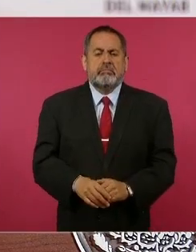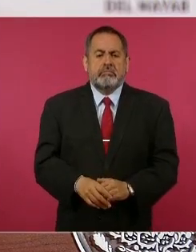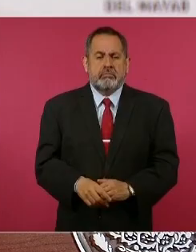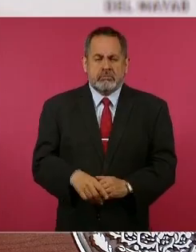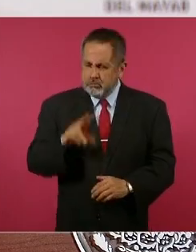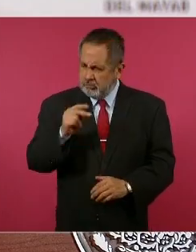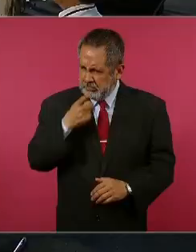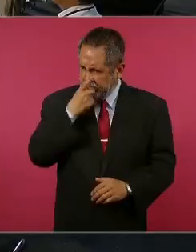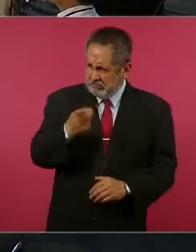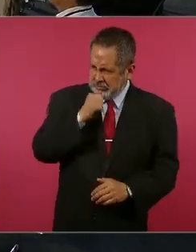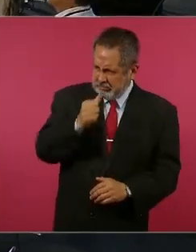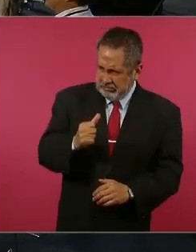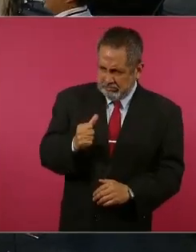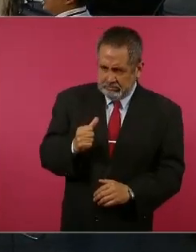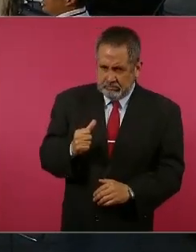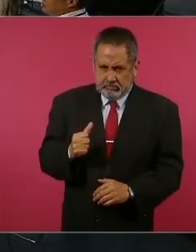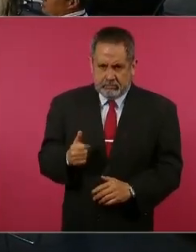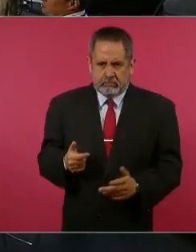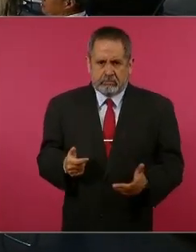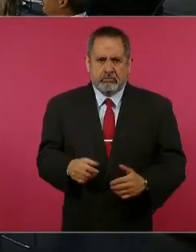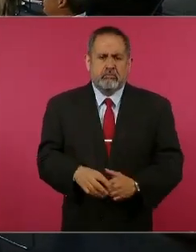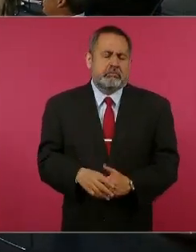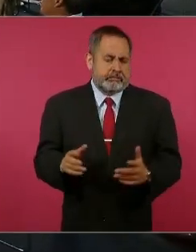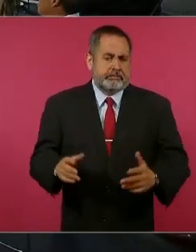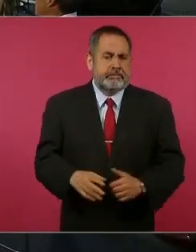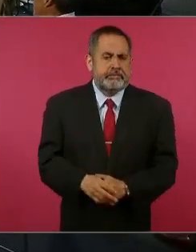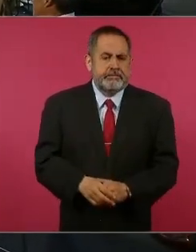¿O no lo planteó? Sí, sí.